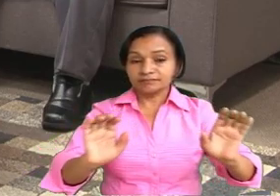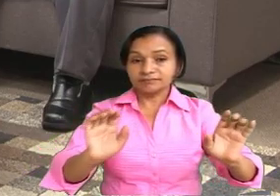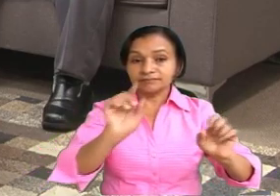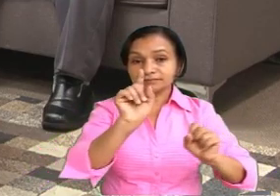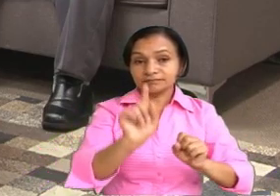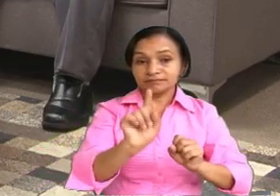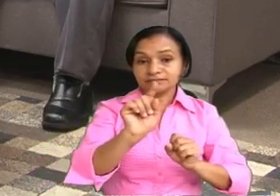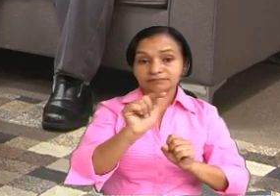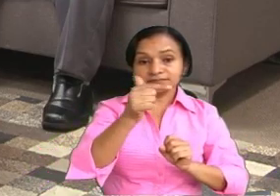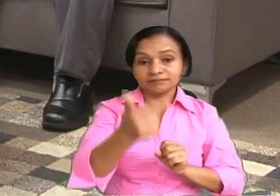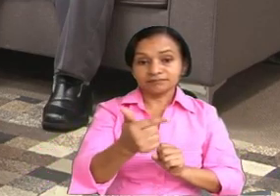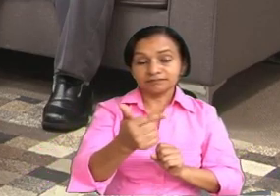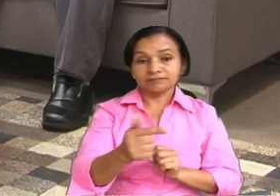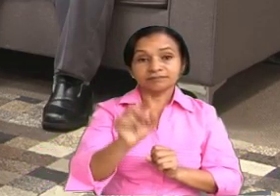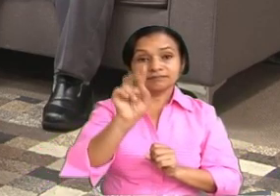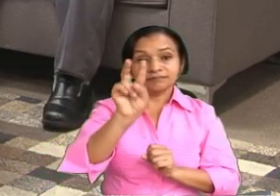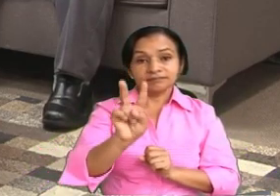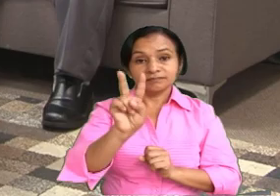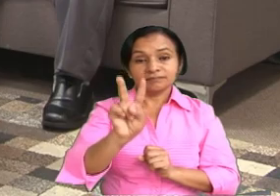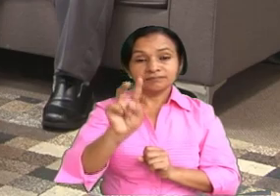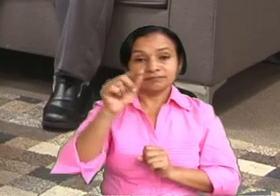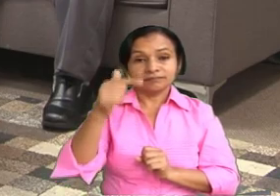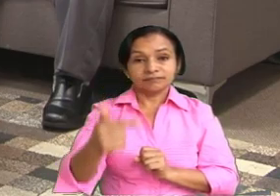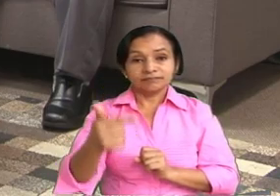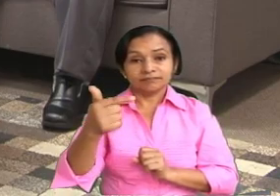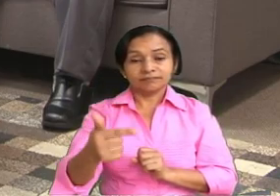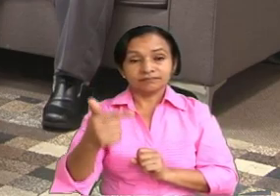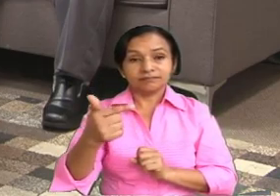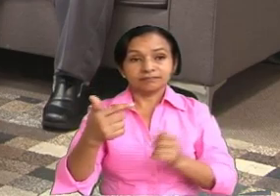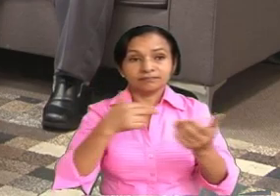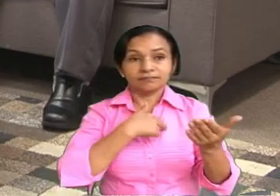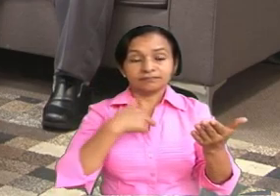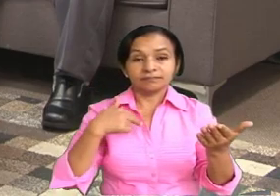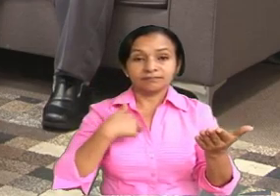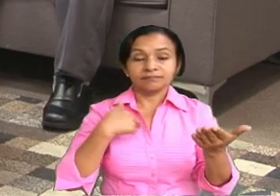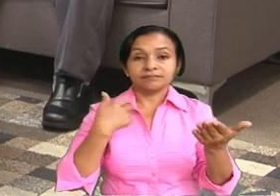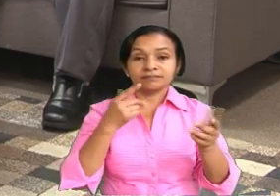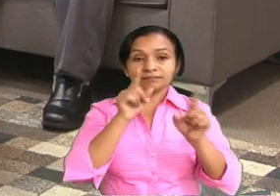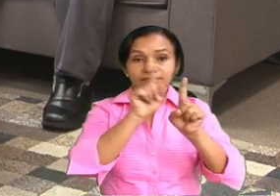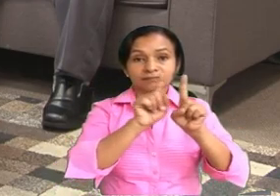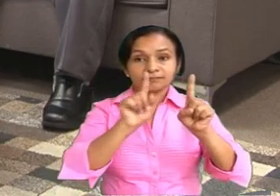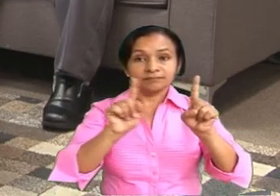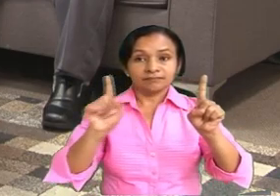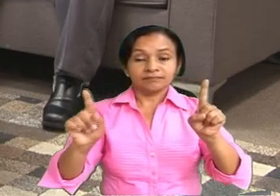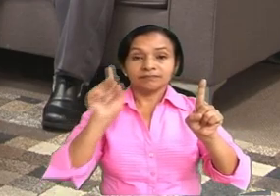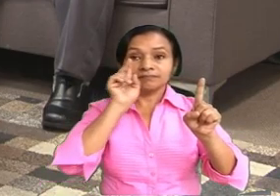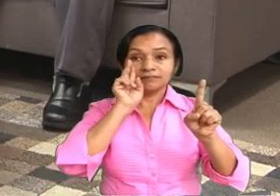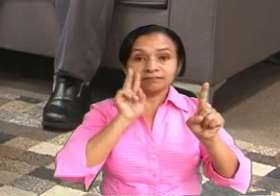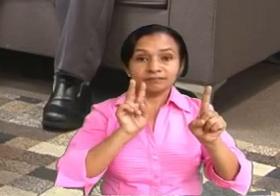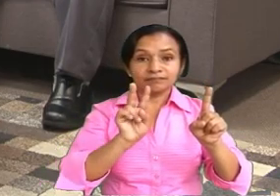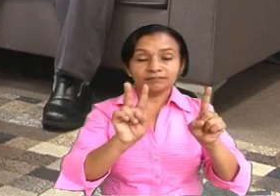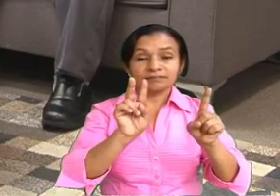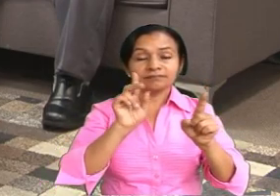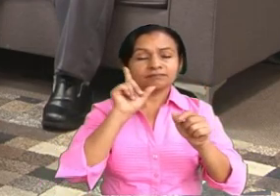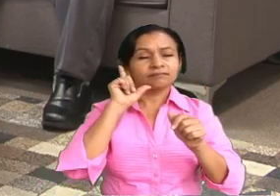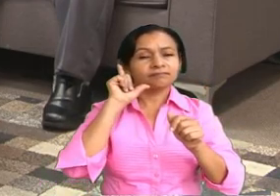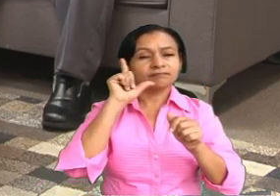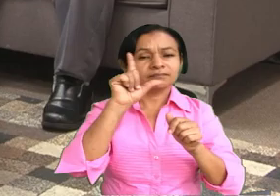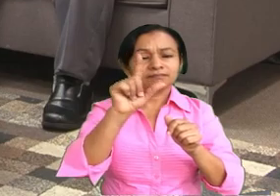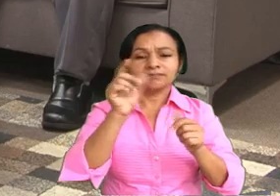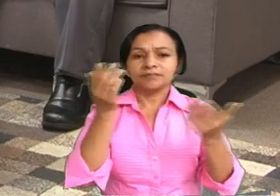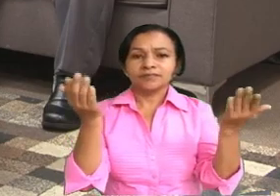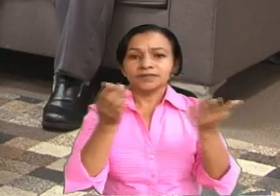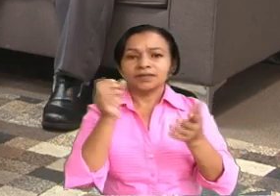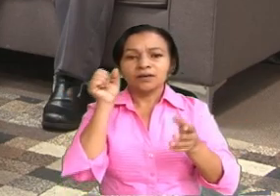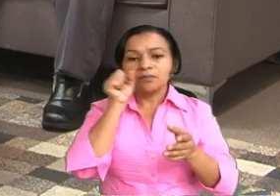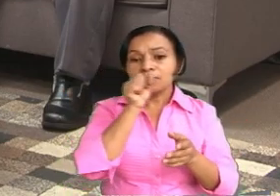grado, segundo grado, porque va cada año de cada subiendo de nivel, y ver, por ejemplo, en las zonas rurales cómo cantan en inglés